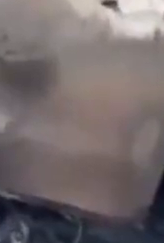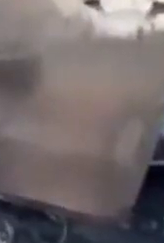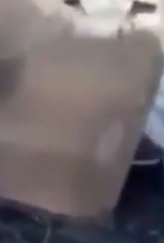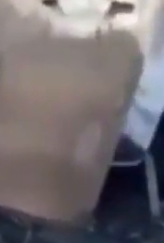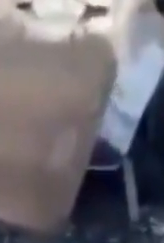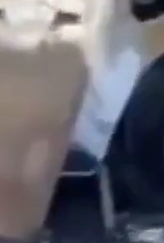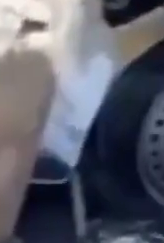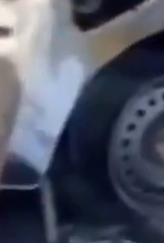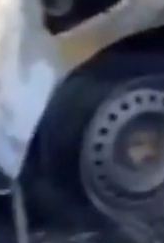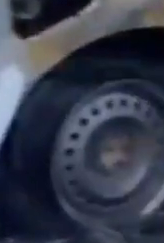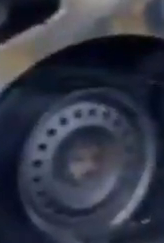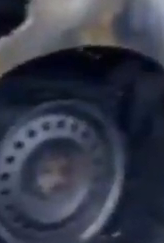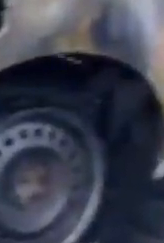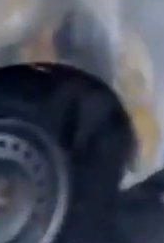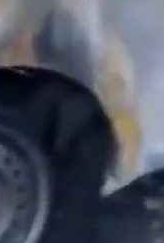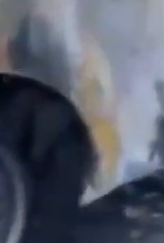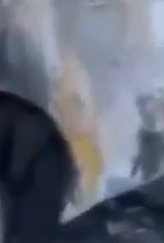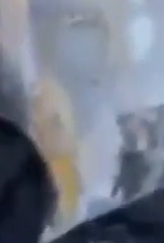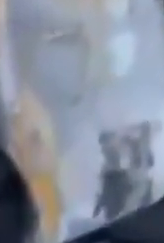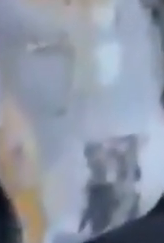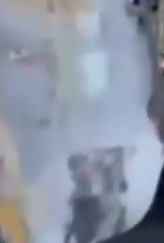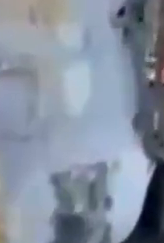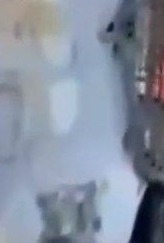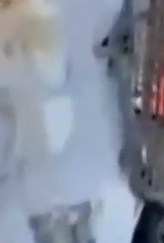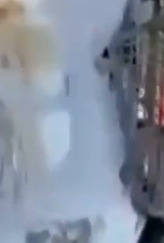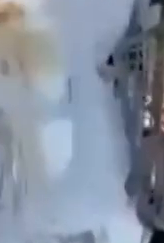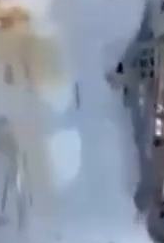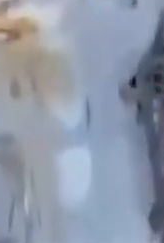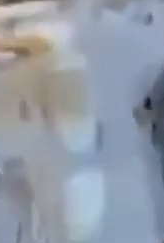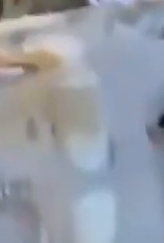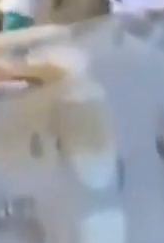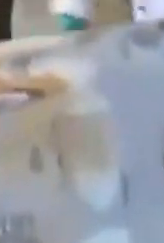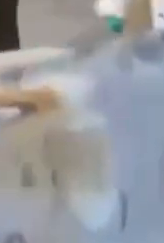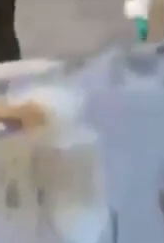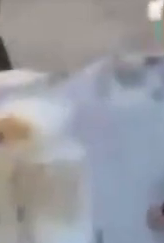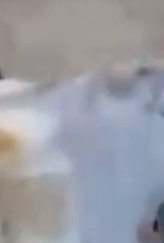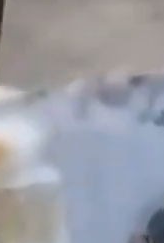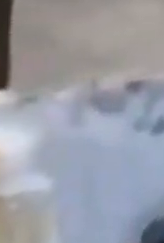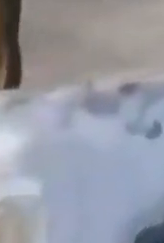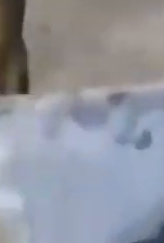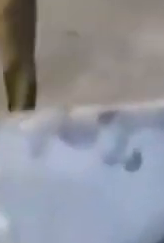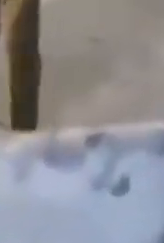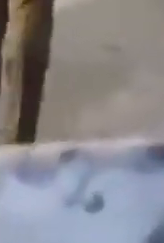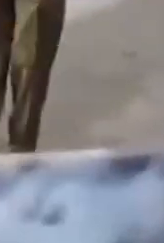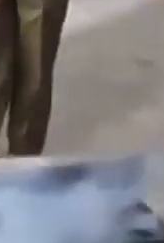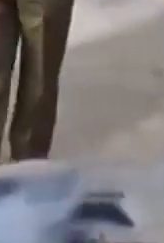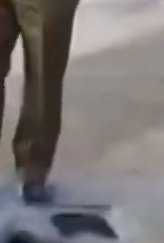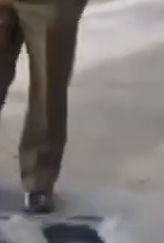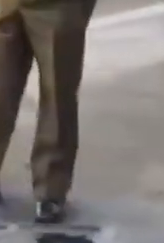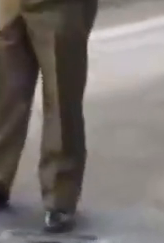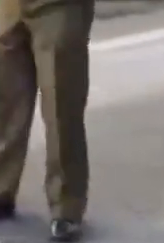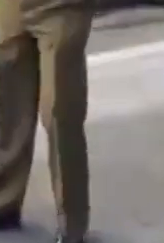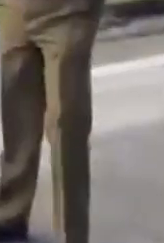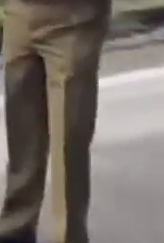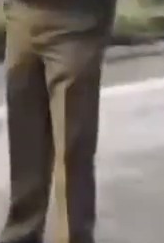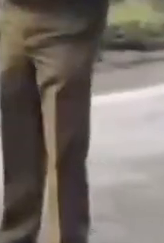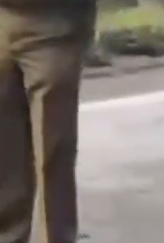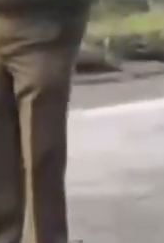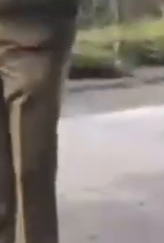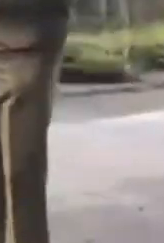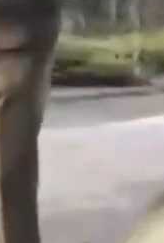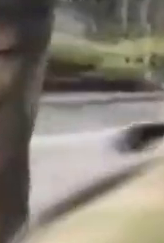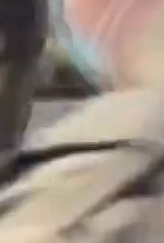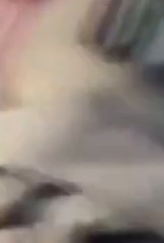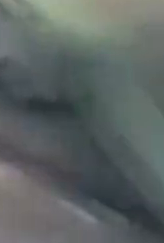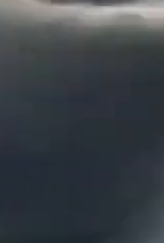que se va a evaluar una posible salida, a lo mejor descartando un poco esta situación tal como lo ha